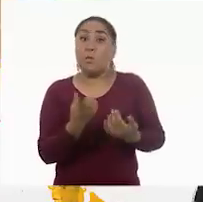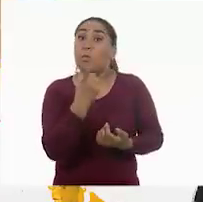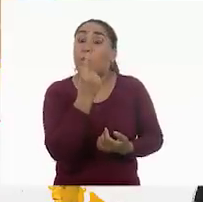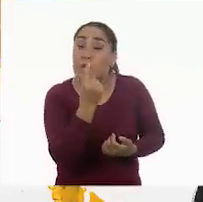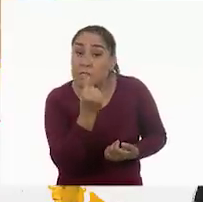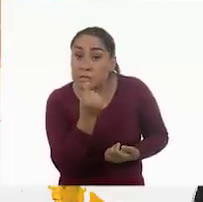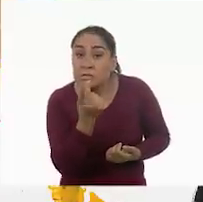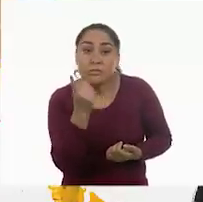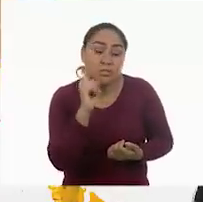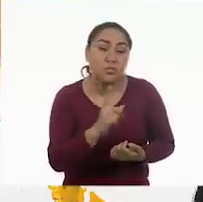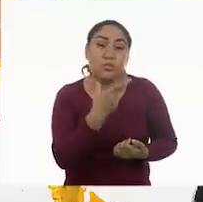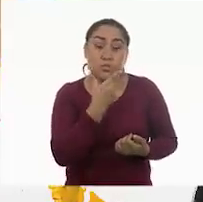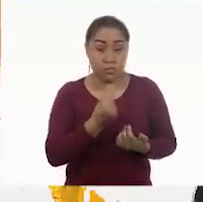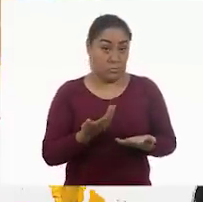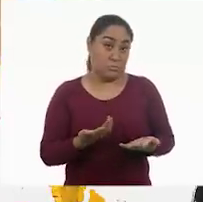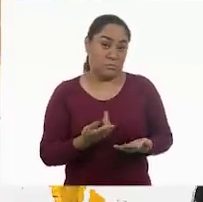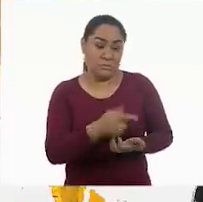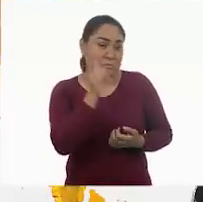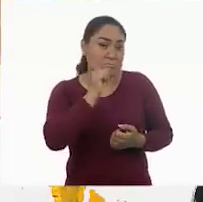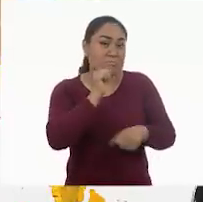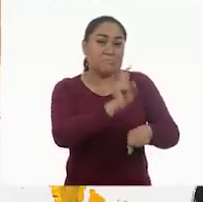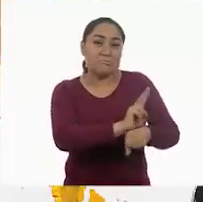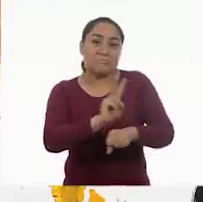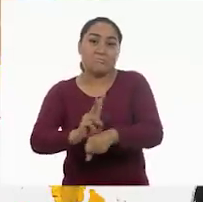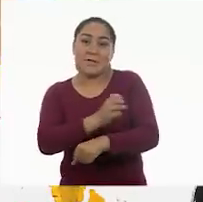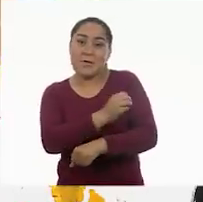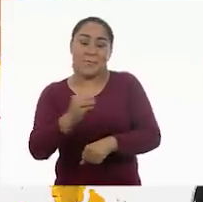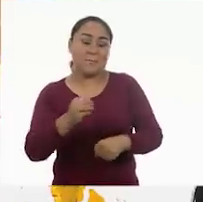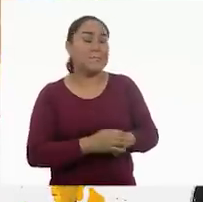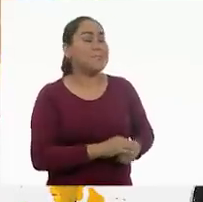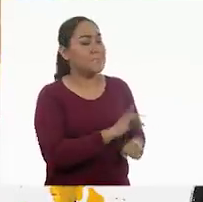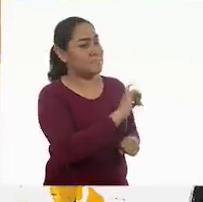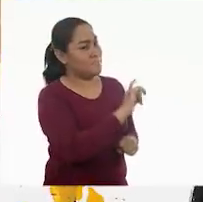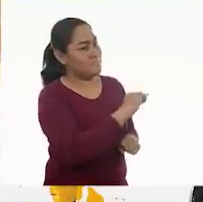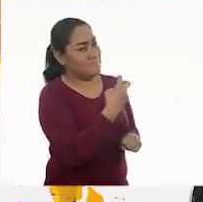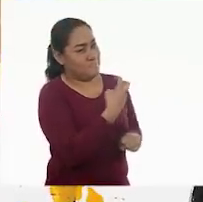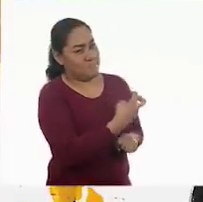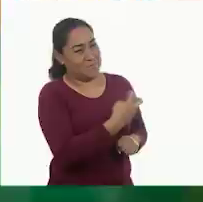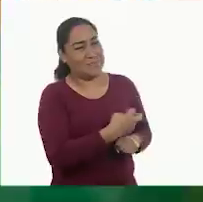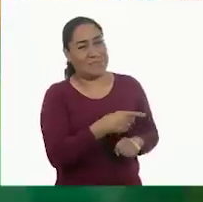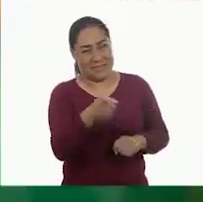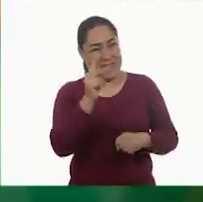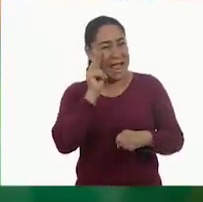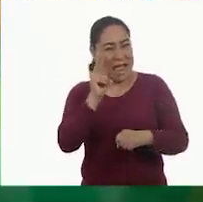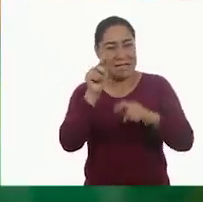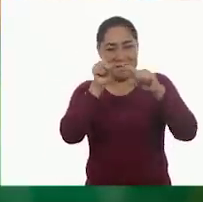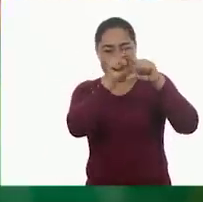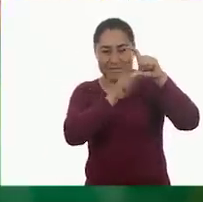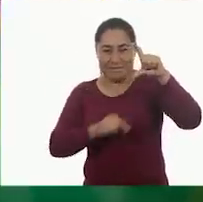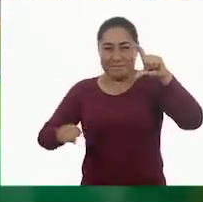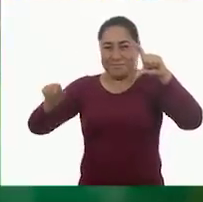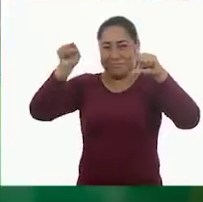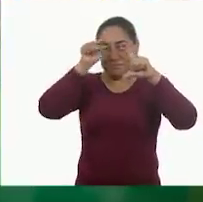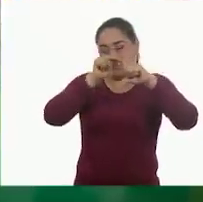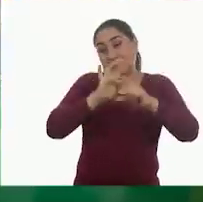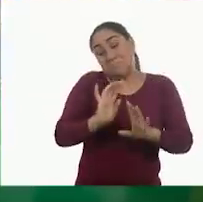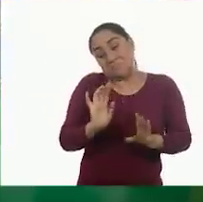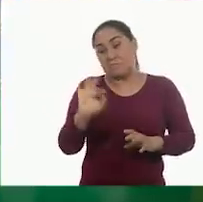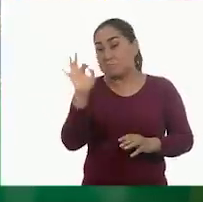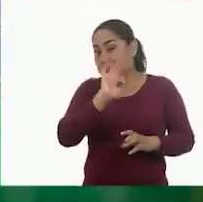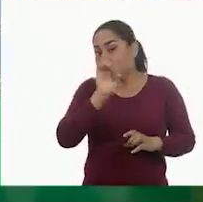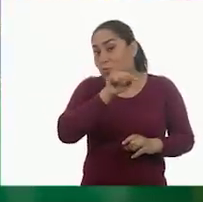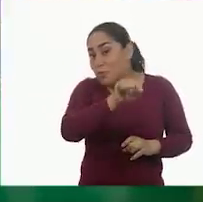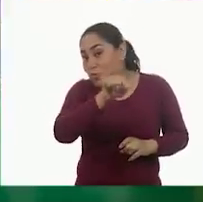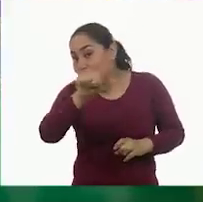policías y los policías, porque también procuran el orden. Efectivamente, este primer círculo, que seguramente también en casa,